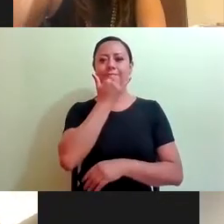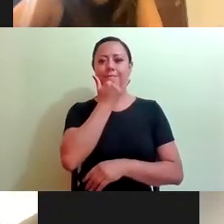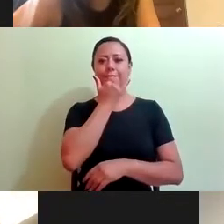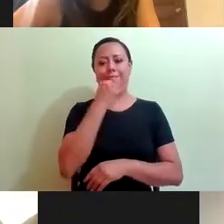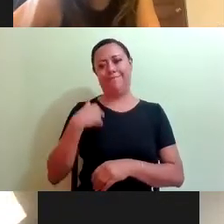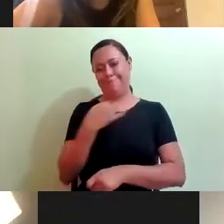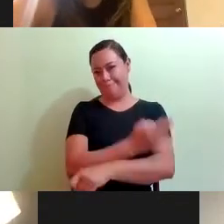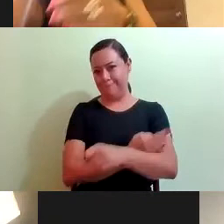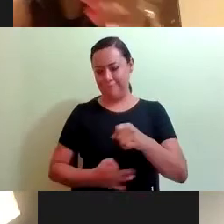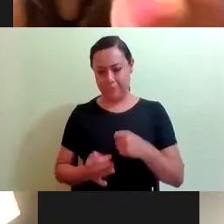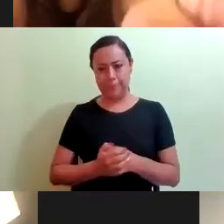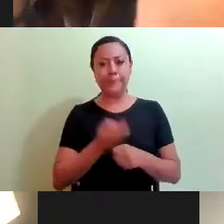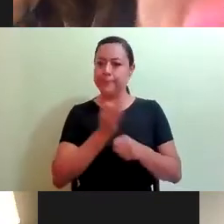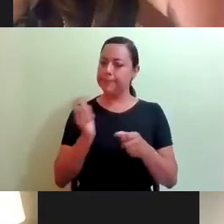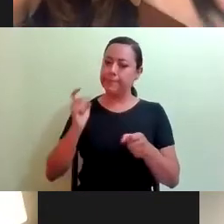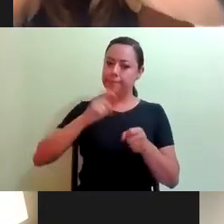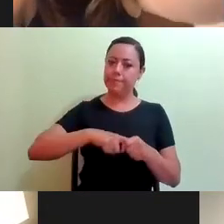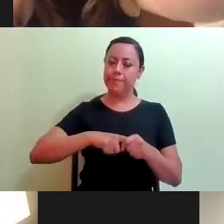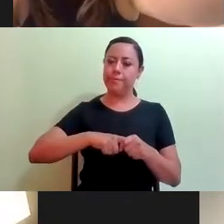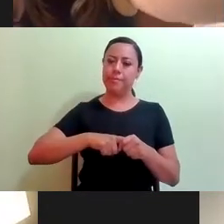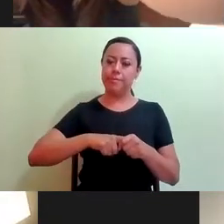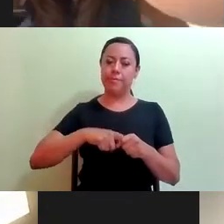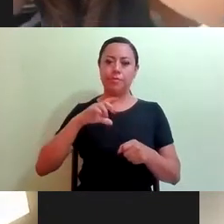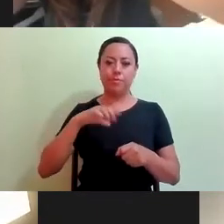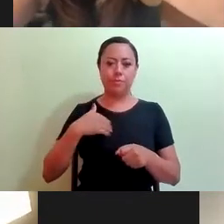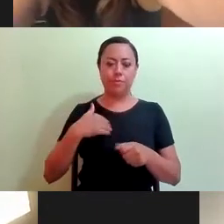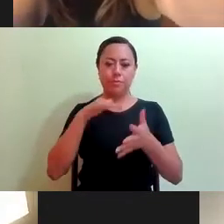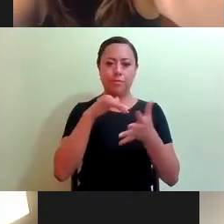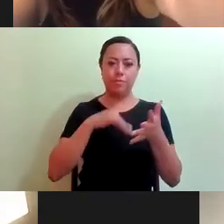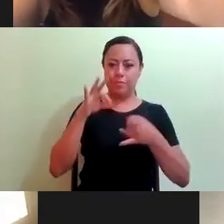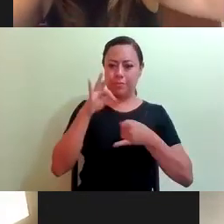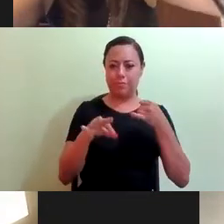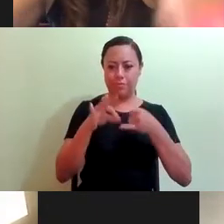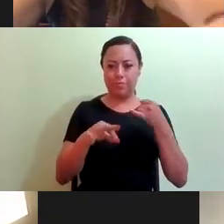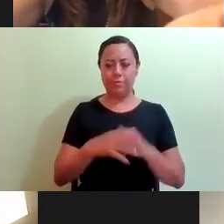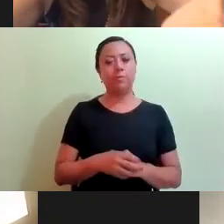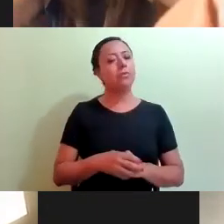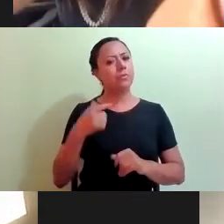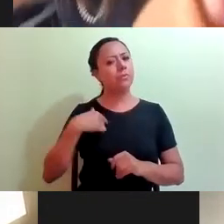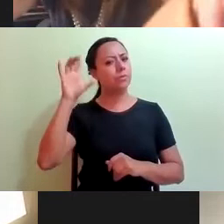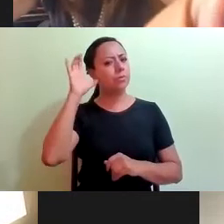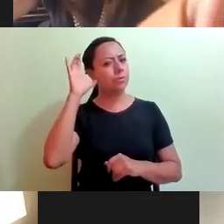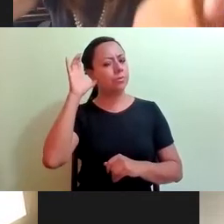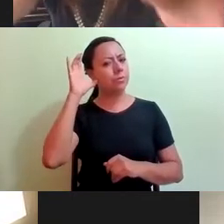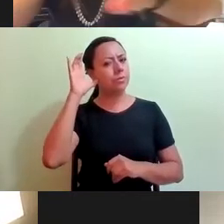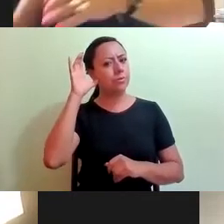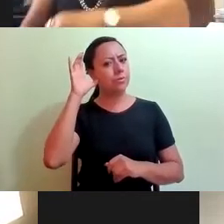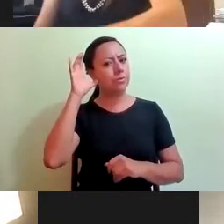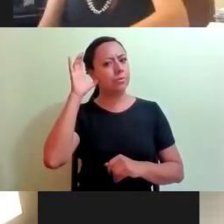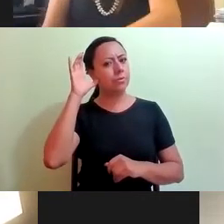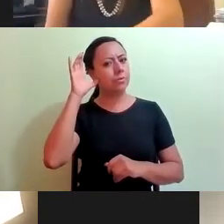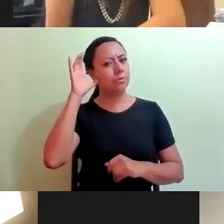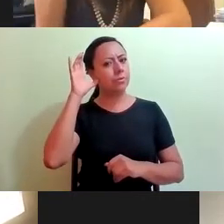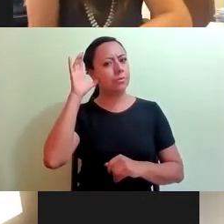llegar tarde, ya me incorporo una vez que estoy leyendo la última parte, estoy escuchando la última parte, y escuché lo que decía